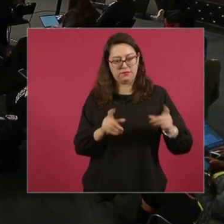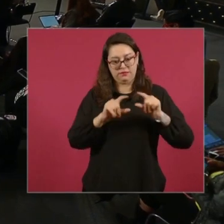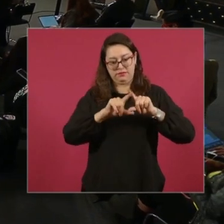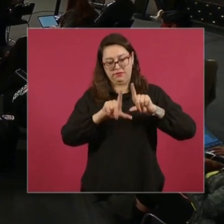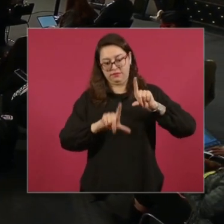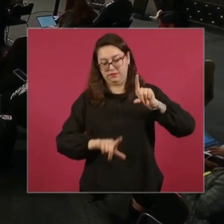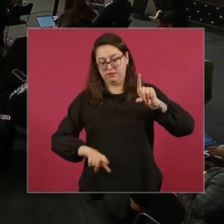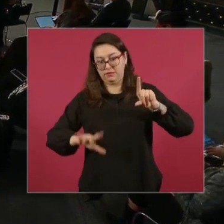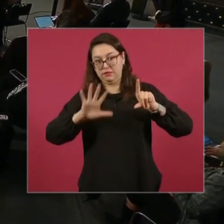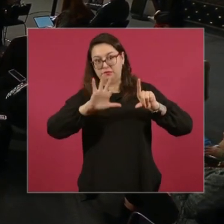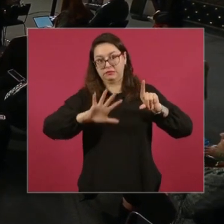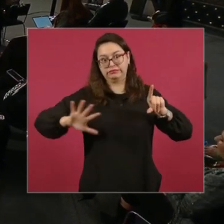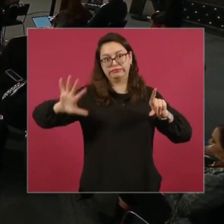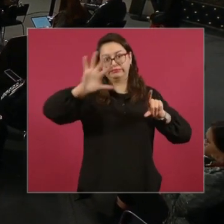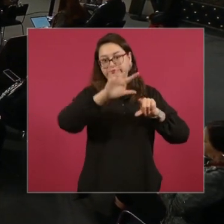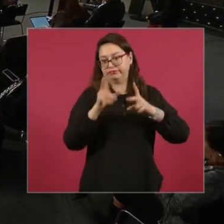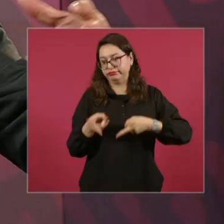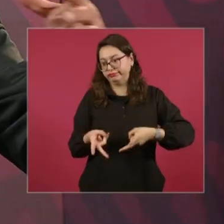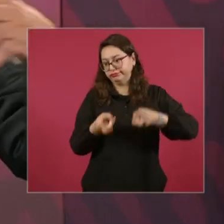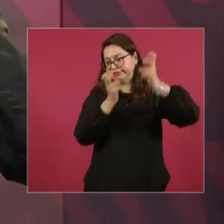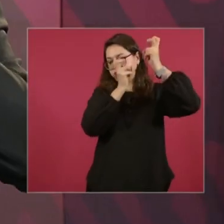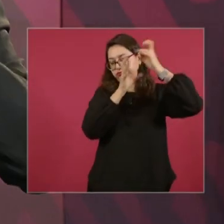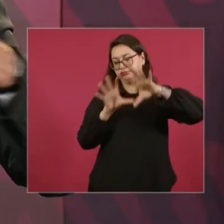territorio, pues queda